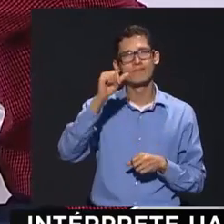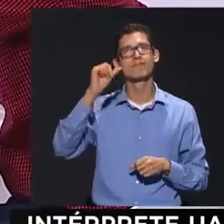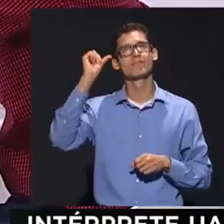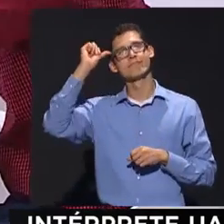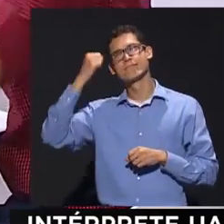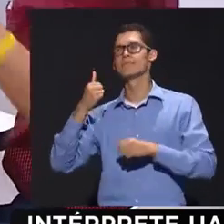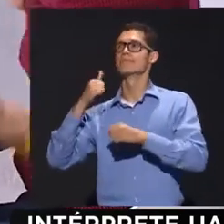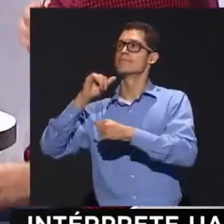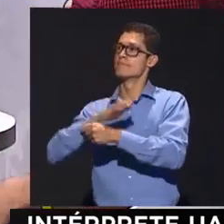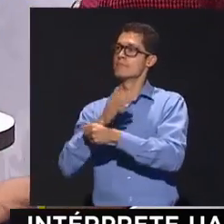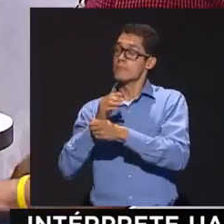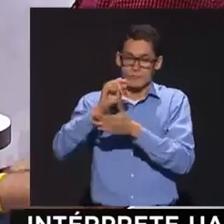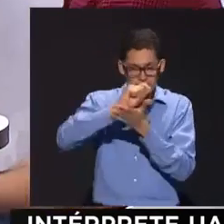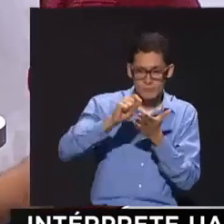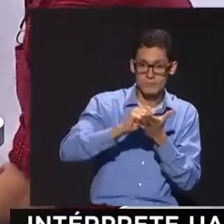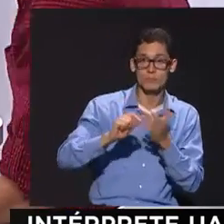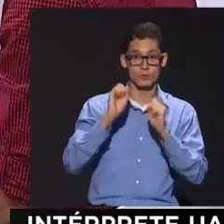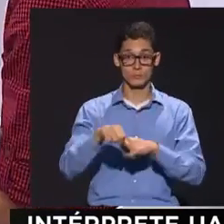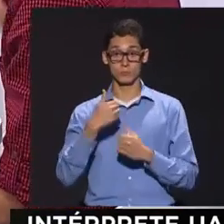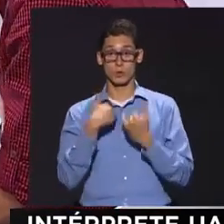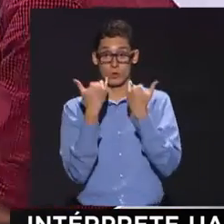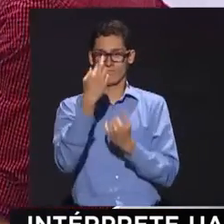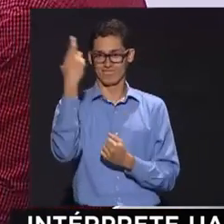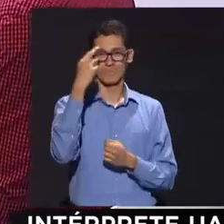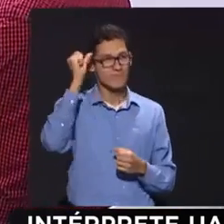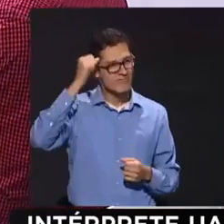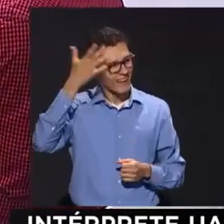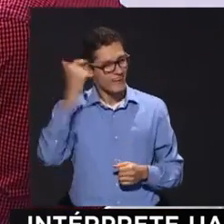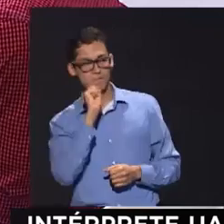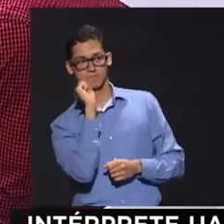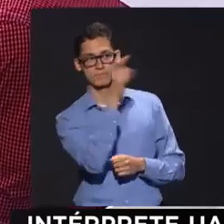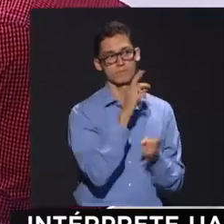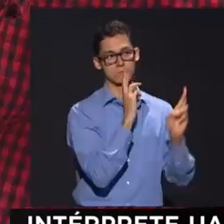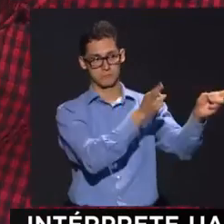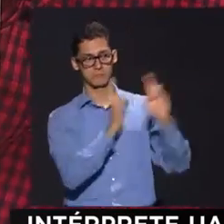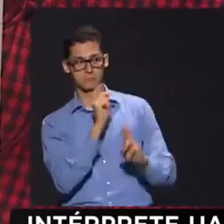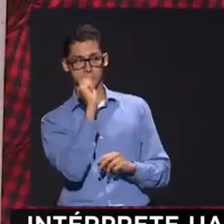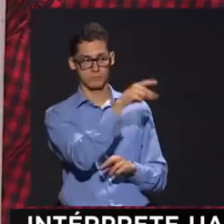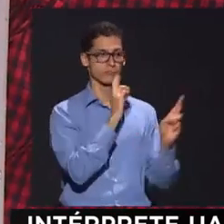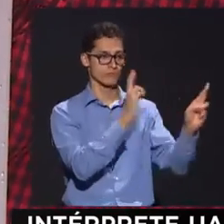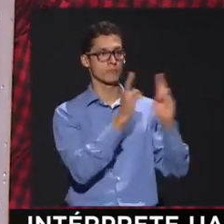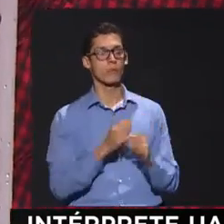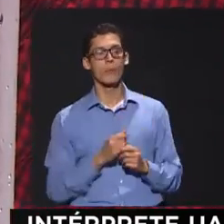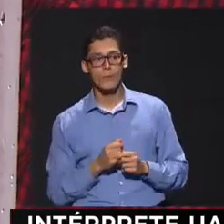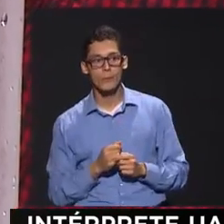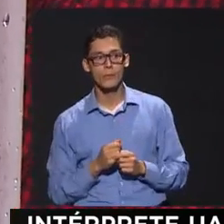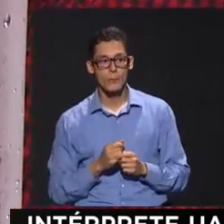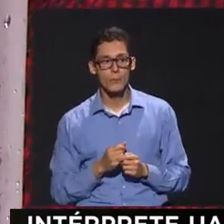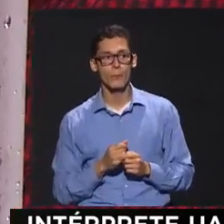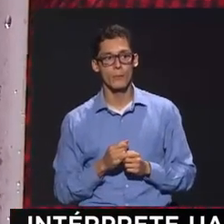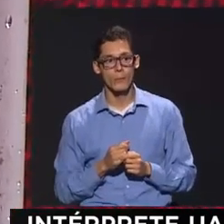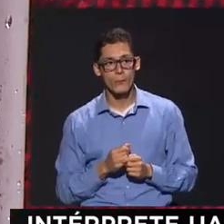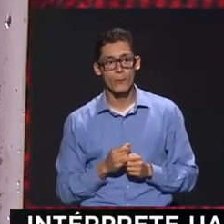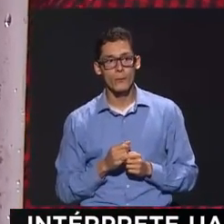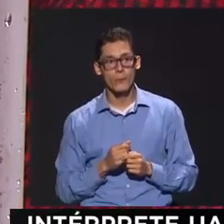entonces vamos a hacer pregunta respuesta con sólo por recordar vale empiezo y